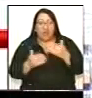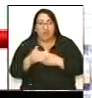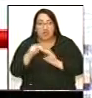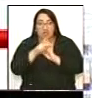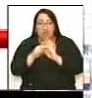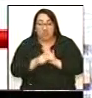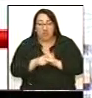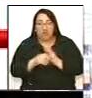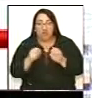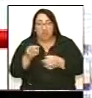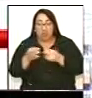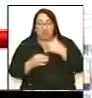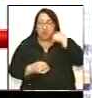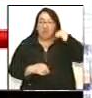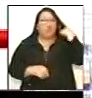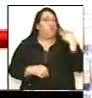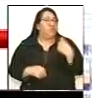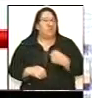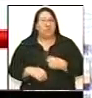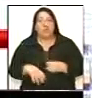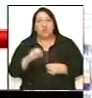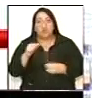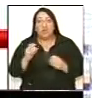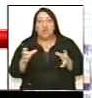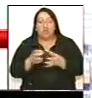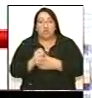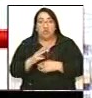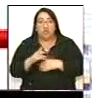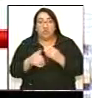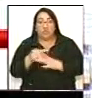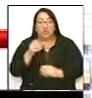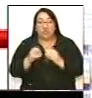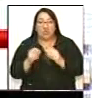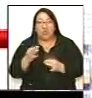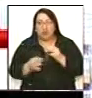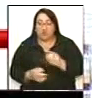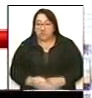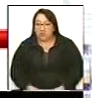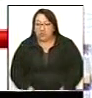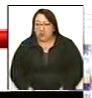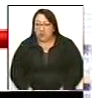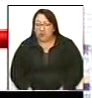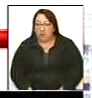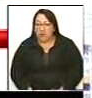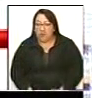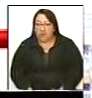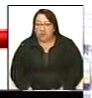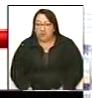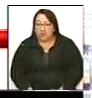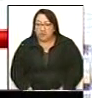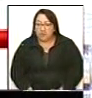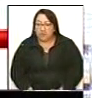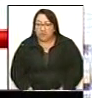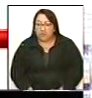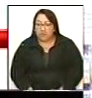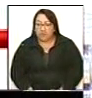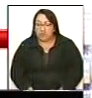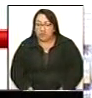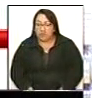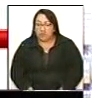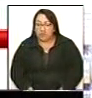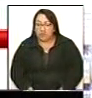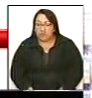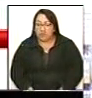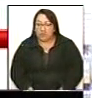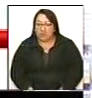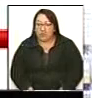normas por lo que acabo de señalar. Sí, el Consejo para la Reforma de la Justicia. ¿Cuáles son las funciones del